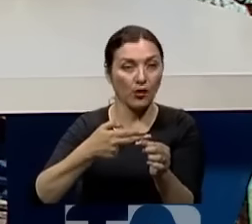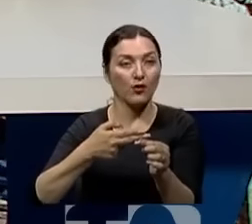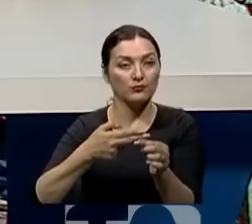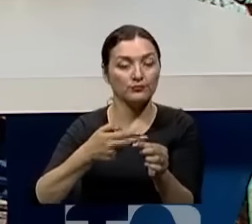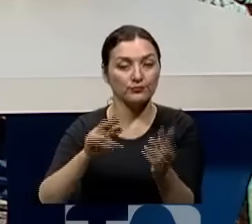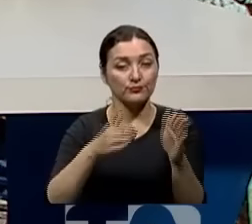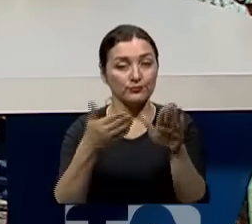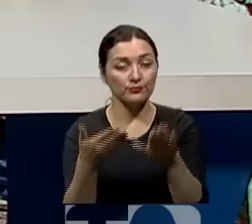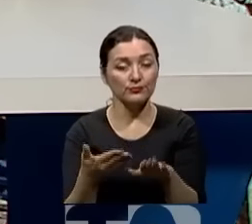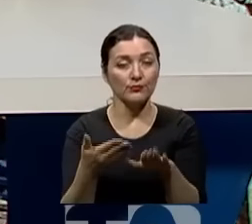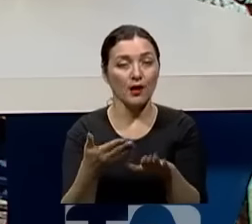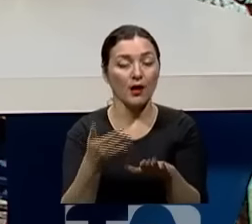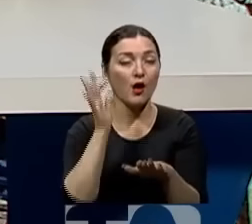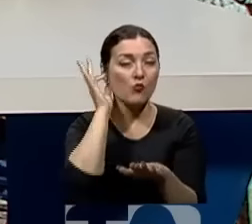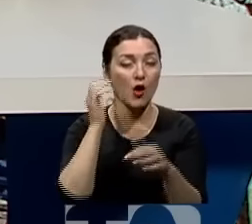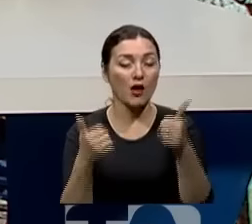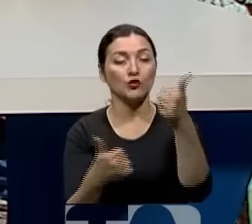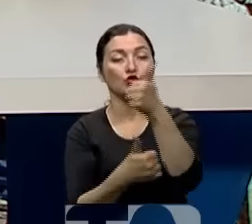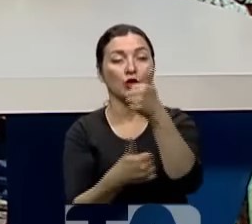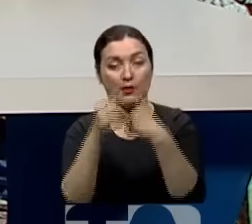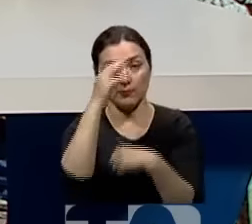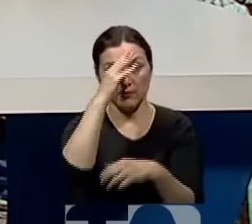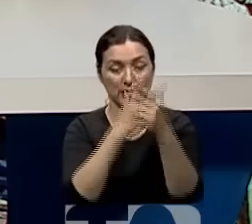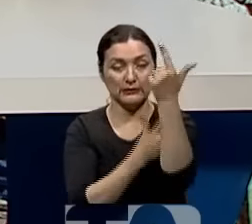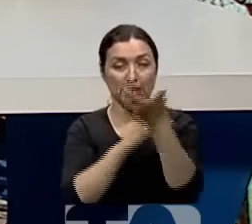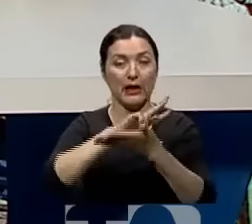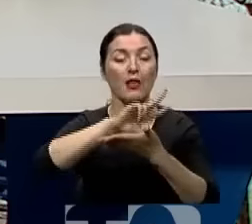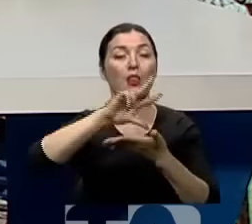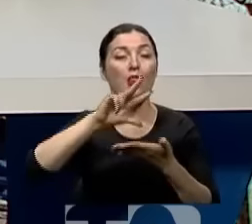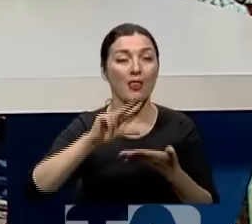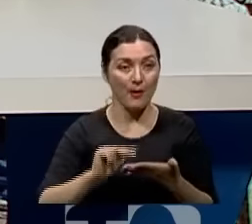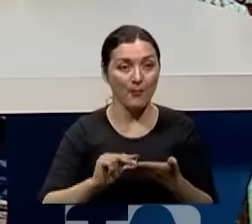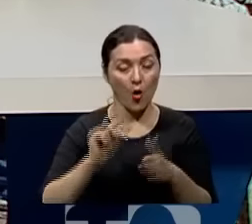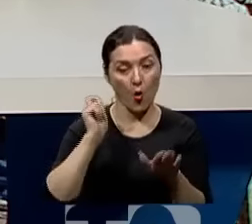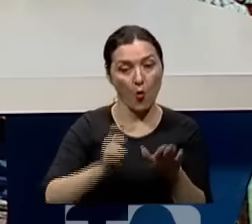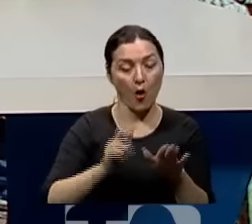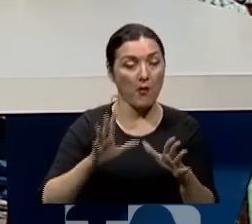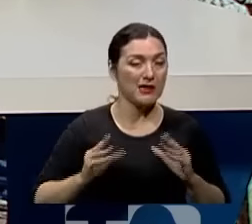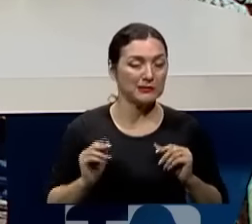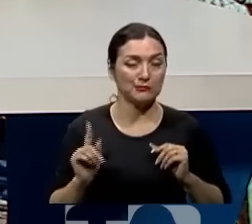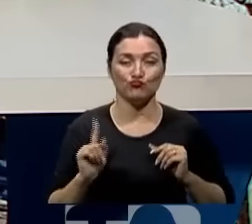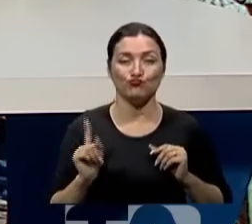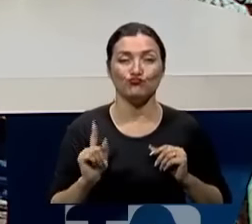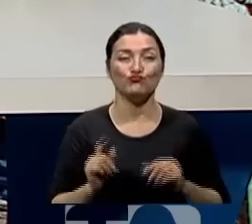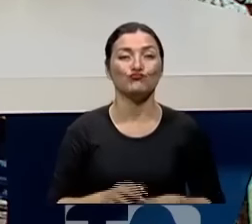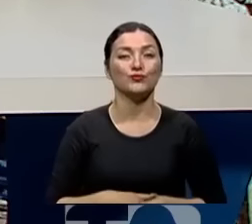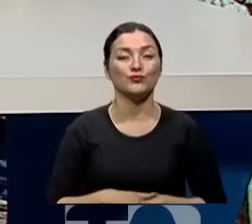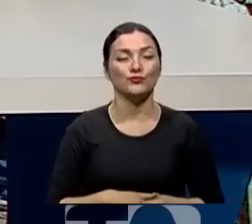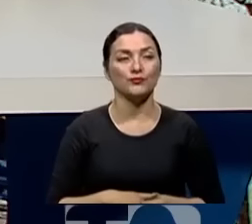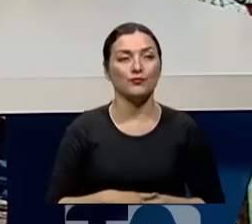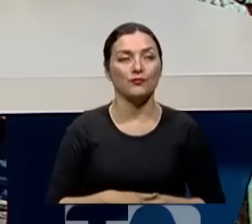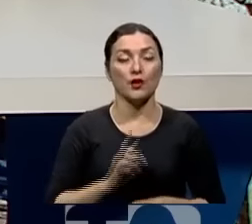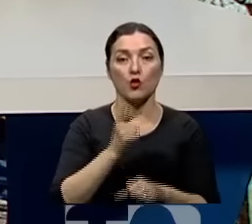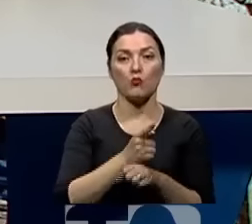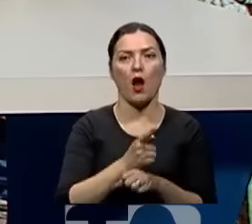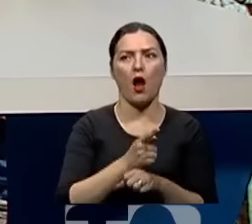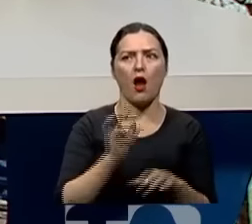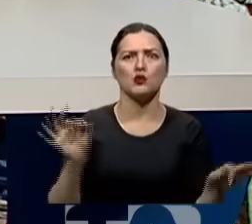la muerte de la subteniente de la Fuerza Militar Napo, pero la jueza no aceptó el pedido. Sí, dictó medidas